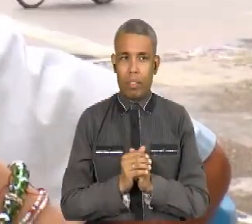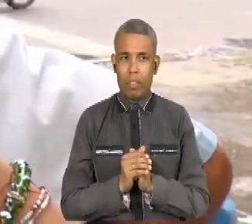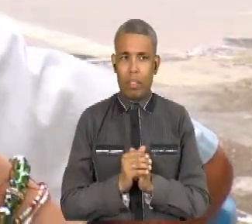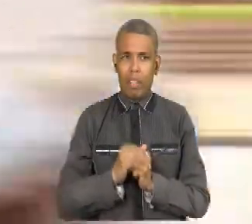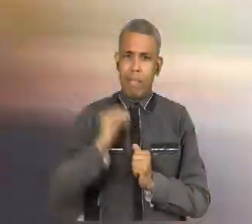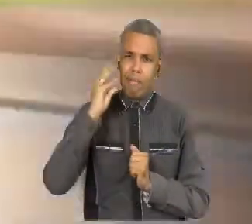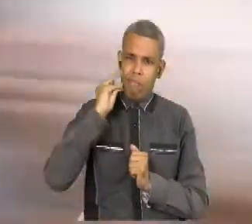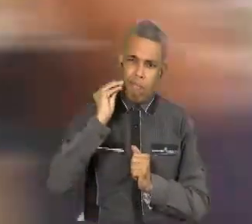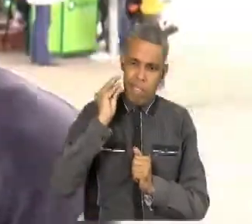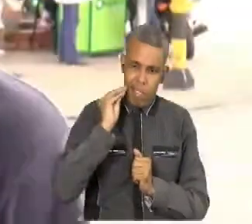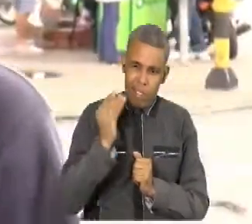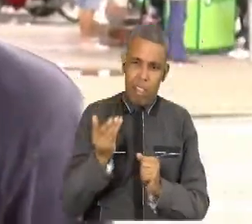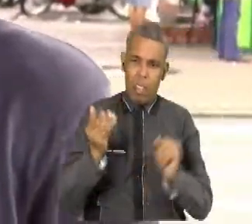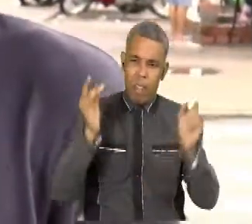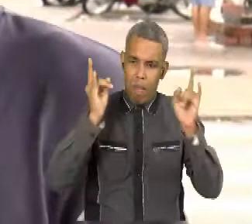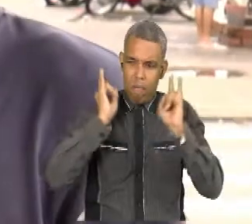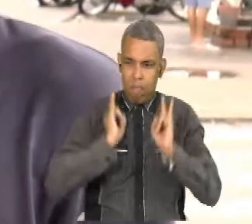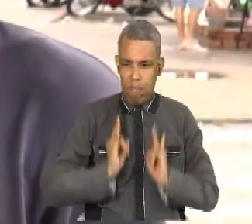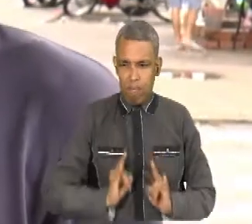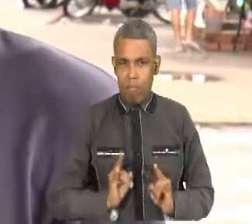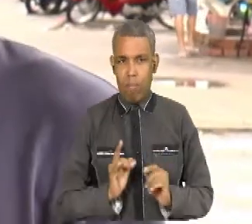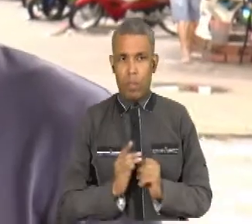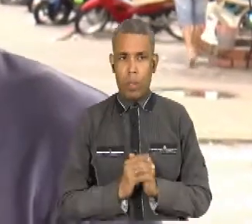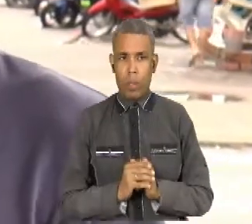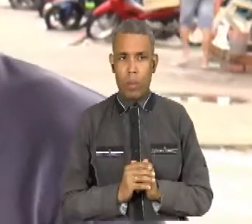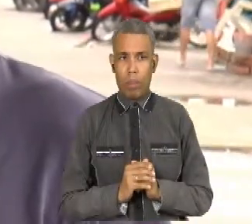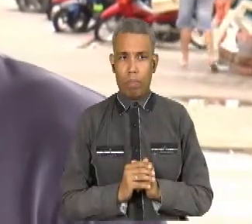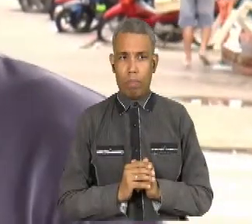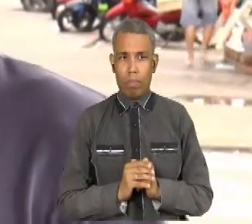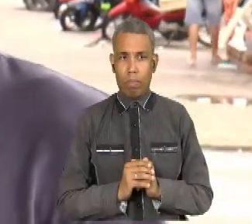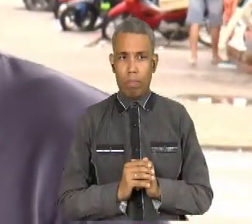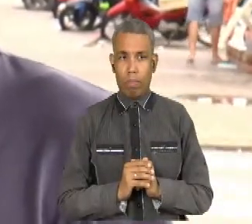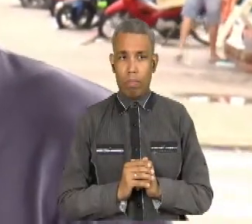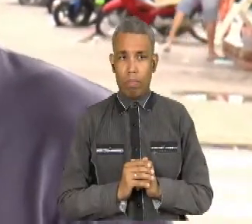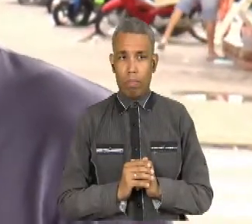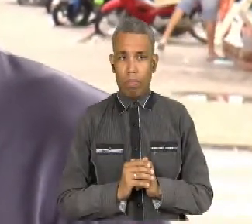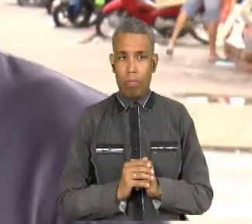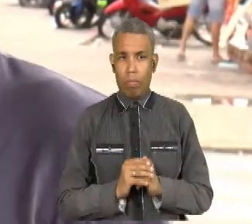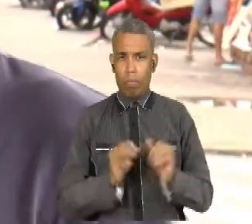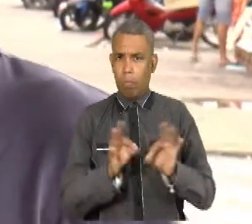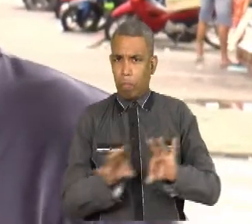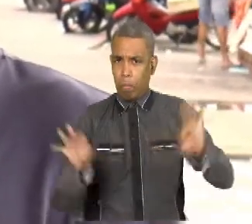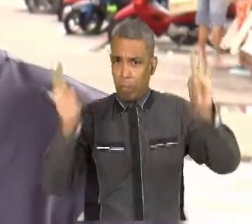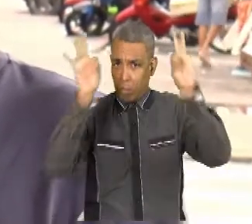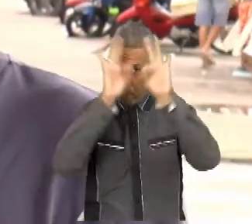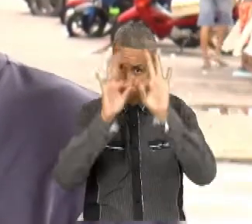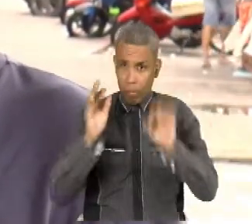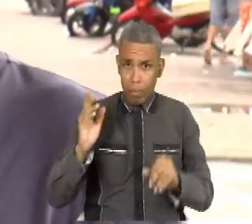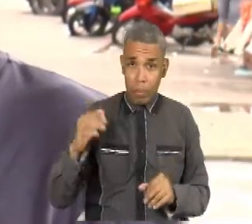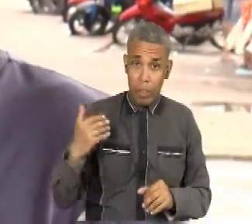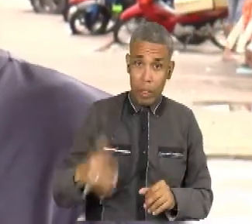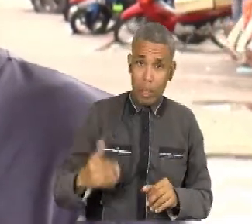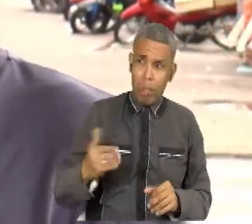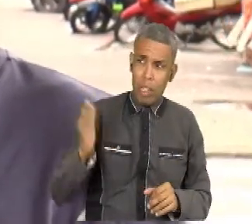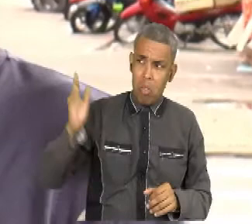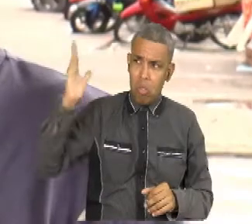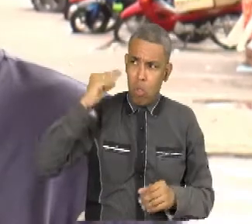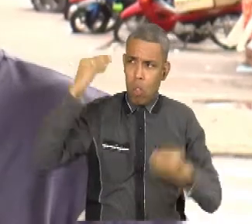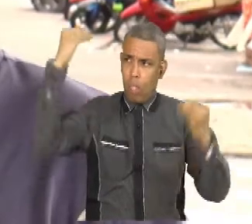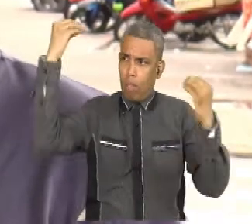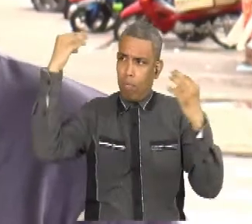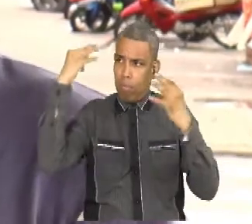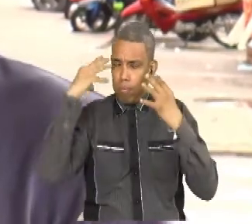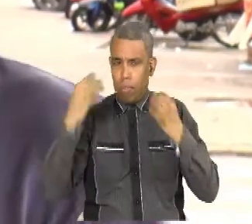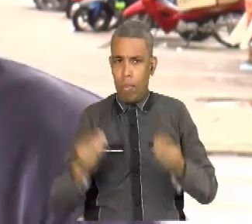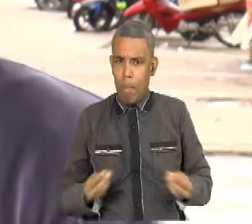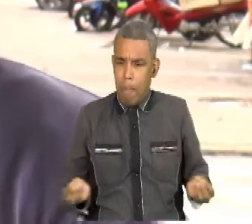Experiencia y todas esas cosas. Para mí la vida es muy importante, es una oportunidad que Dios nos da para